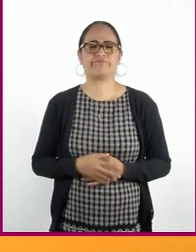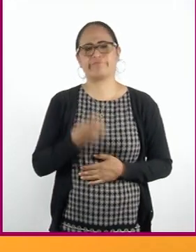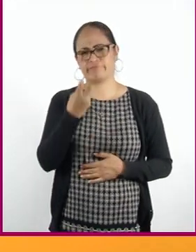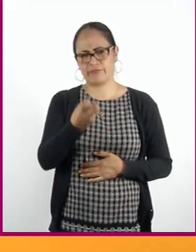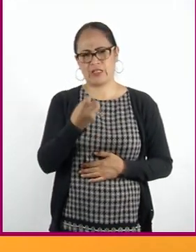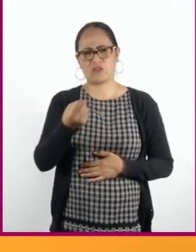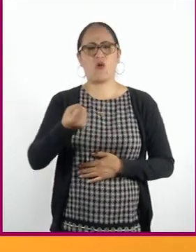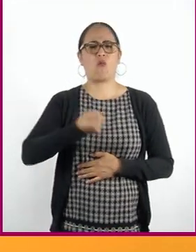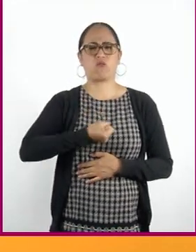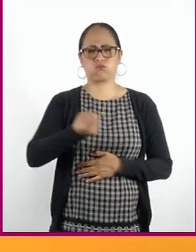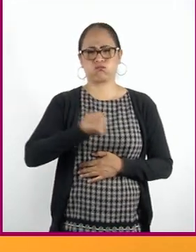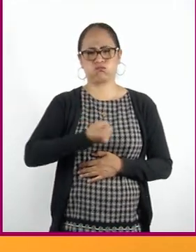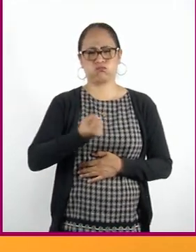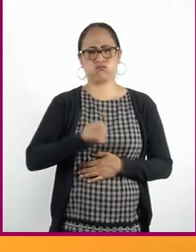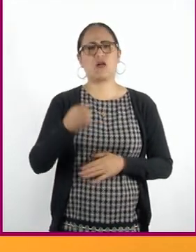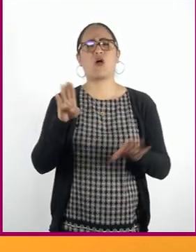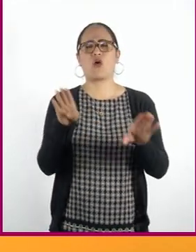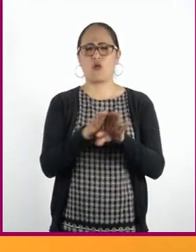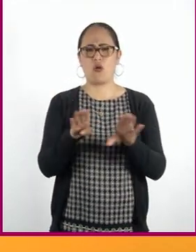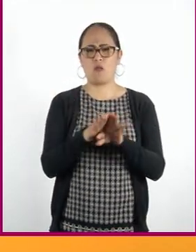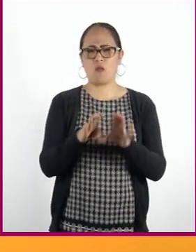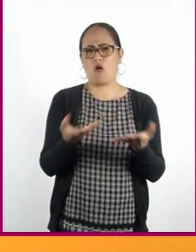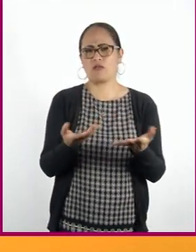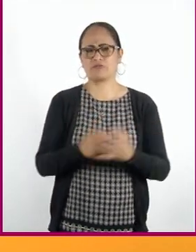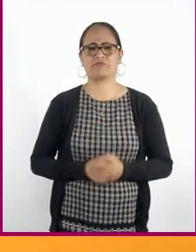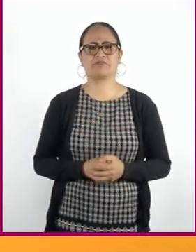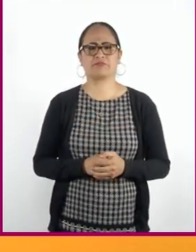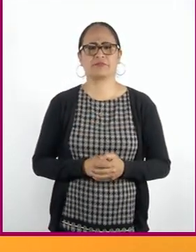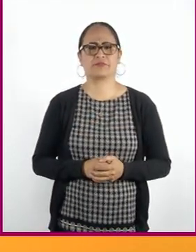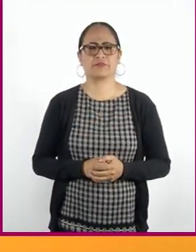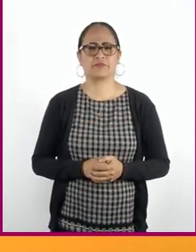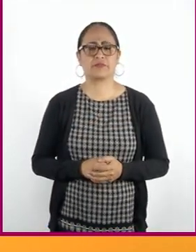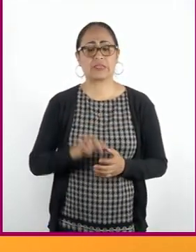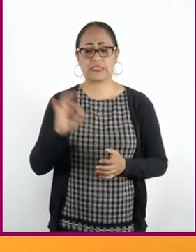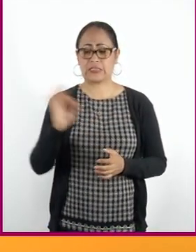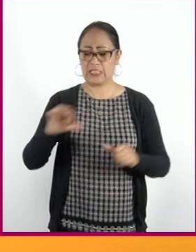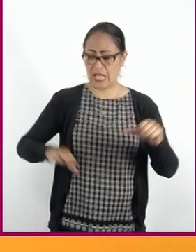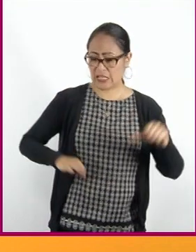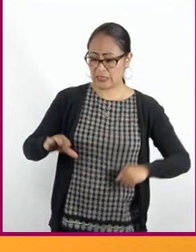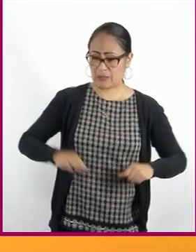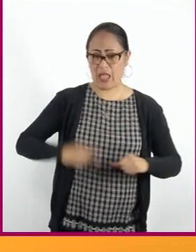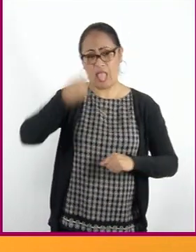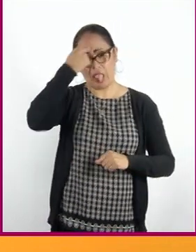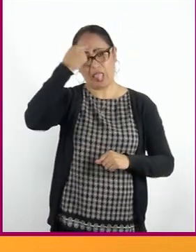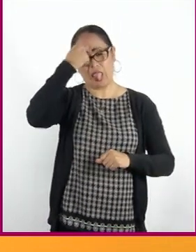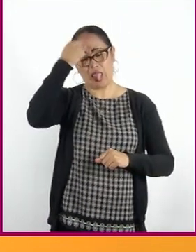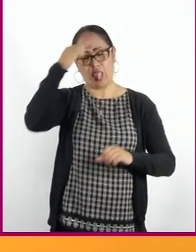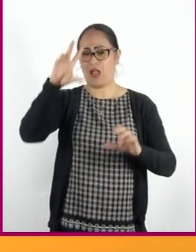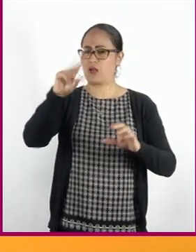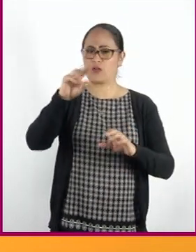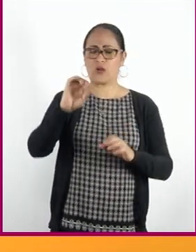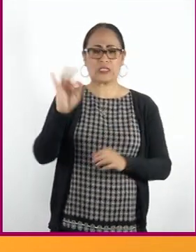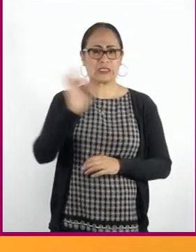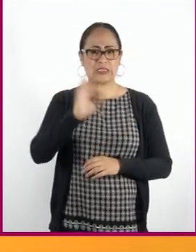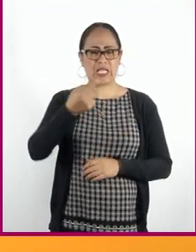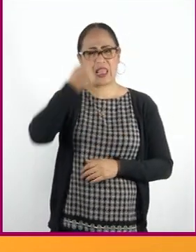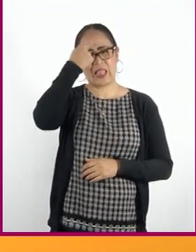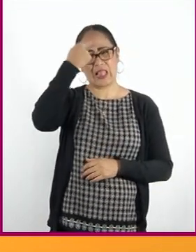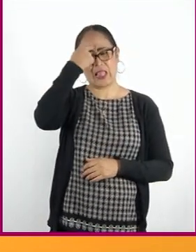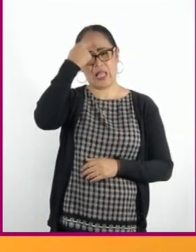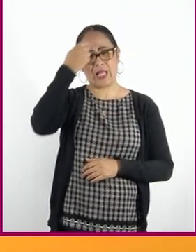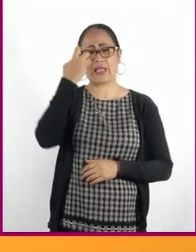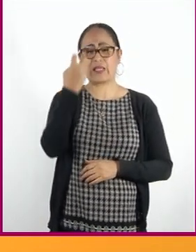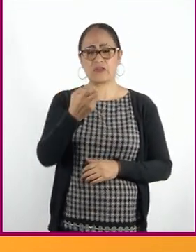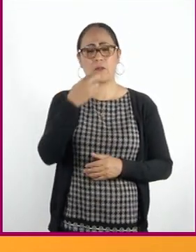la masturbación debe realizarse de manera que no afecte otras actividades. Si se convierte en una obsesión, es